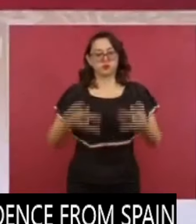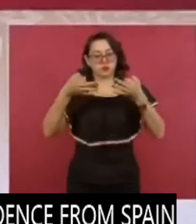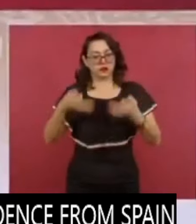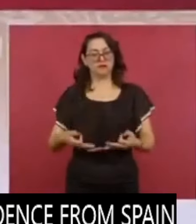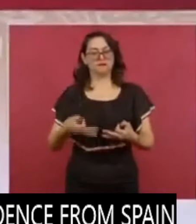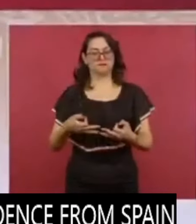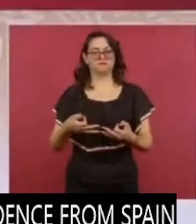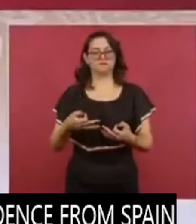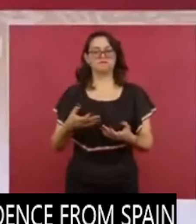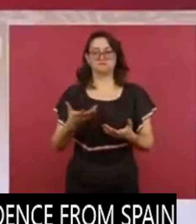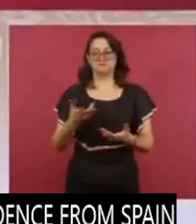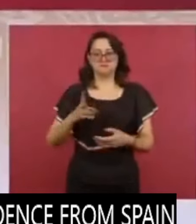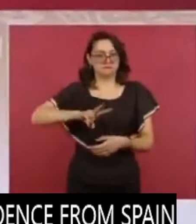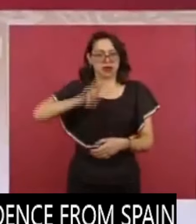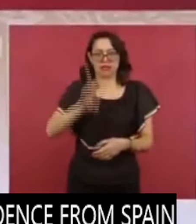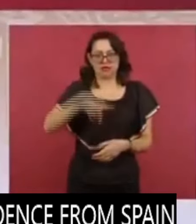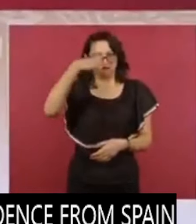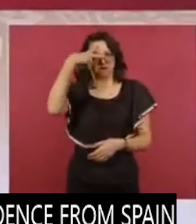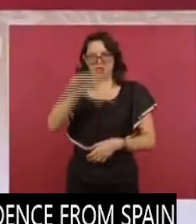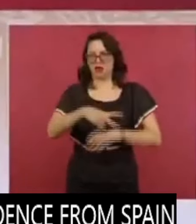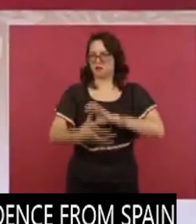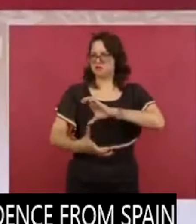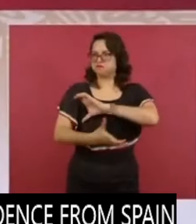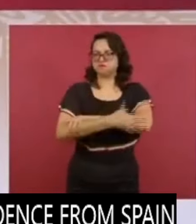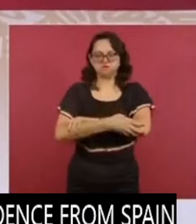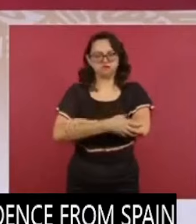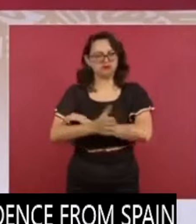siempre nos ha identificado como mexicanos.